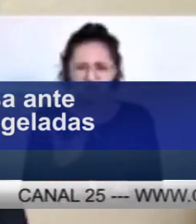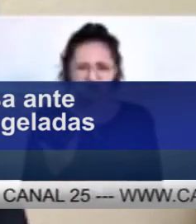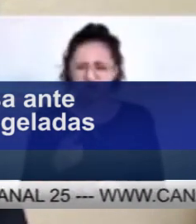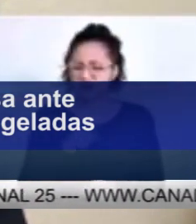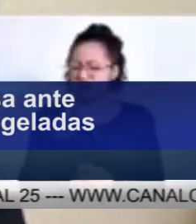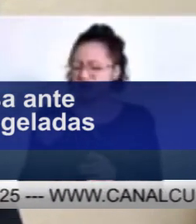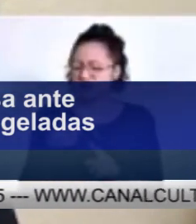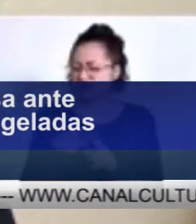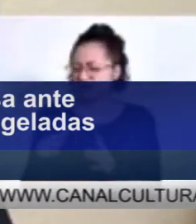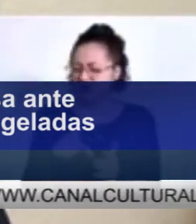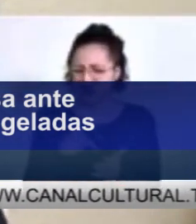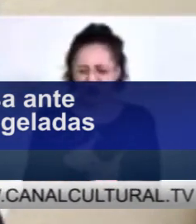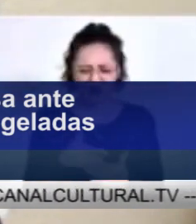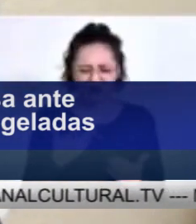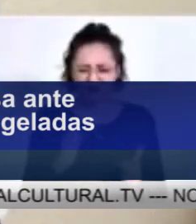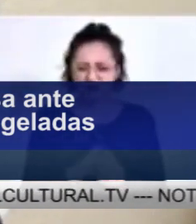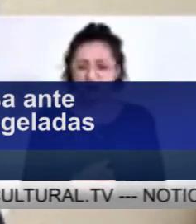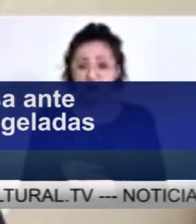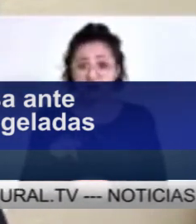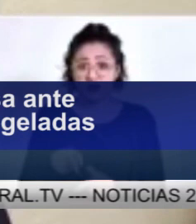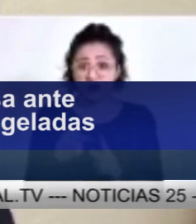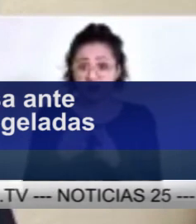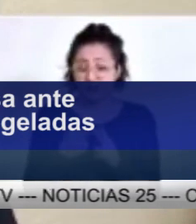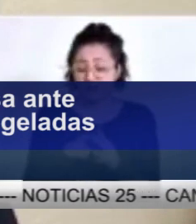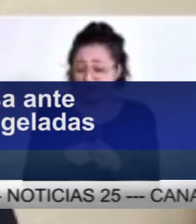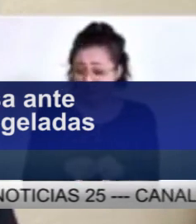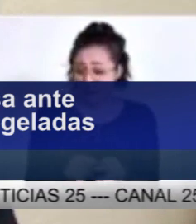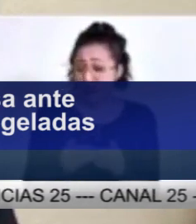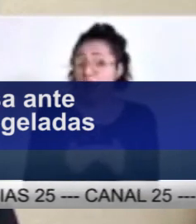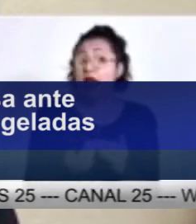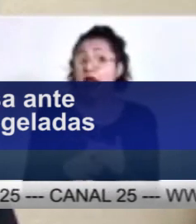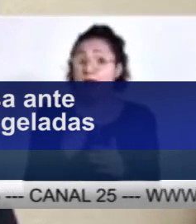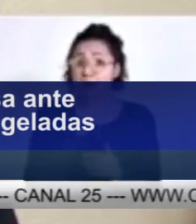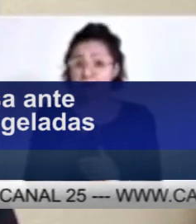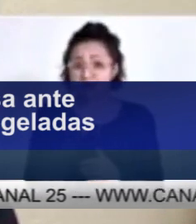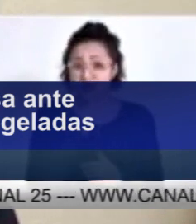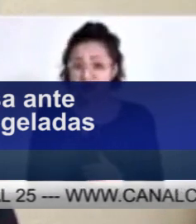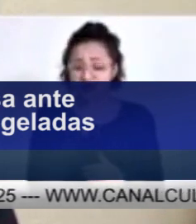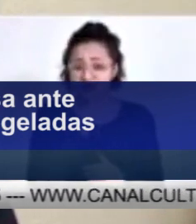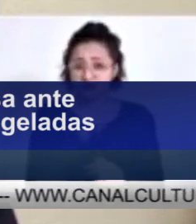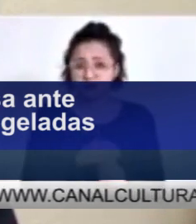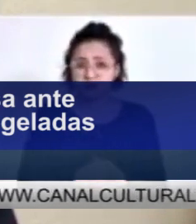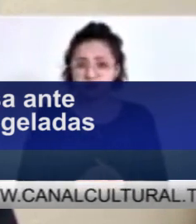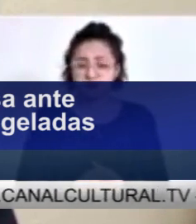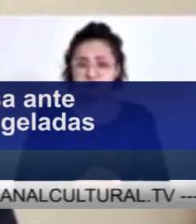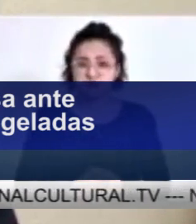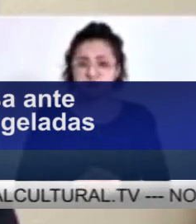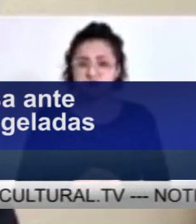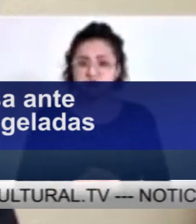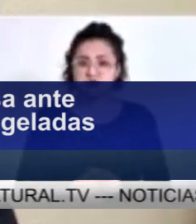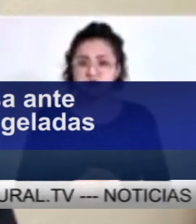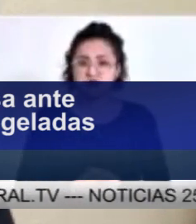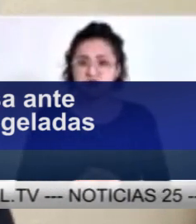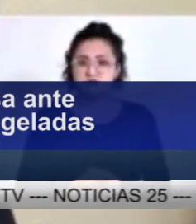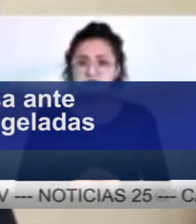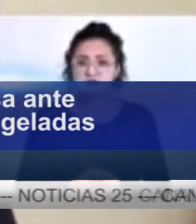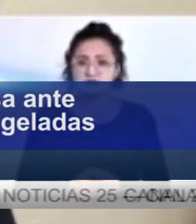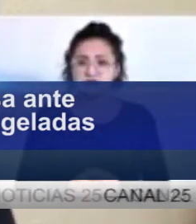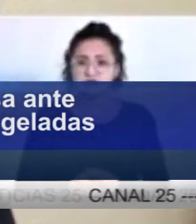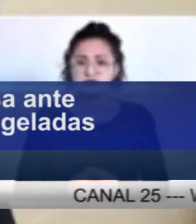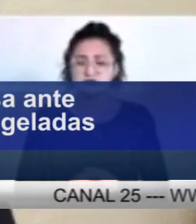permanente ocupando terrenos cometiendo los delitos usurpando funciones esto es sólo el principio